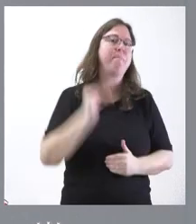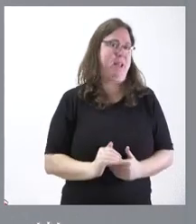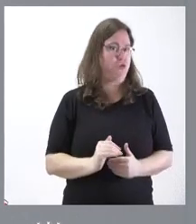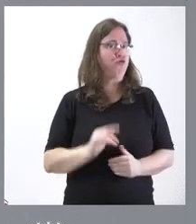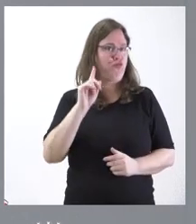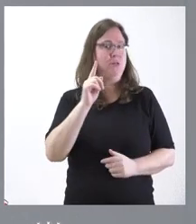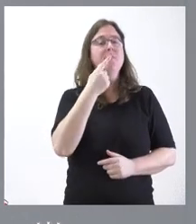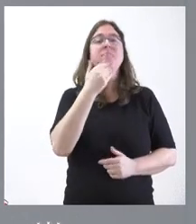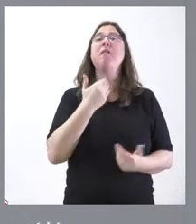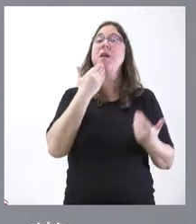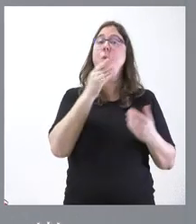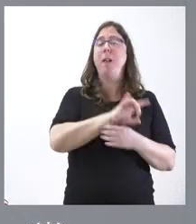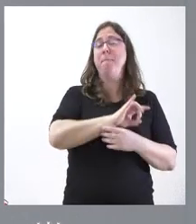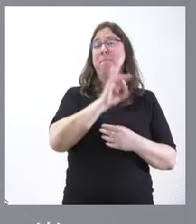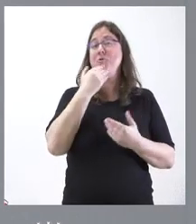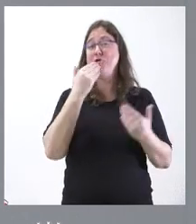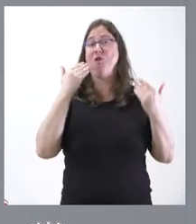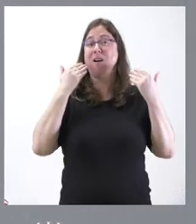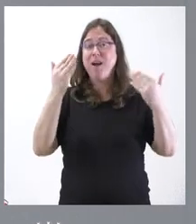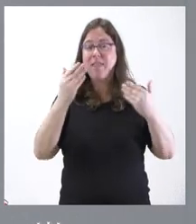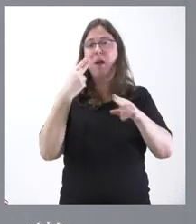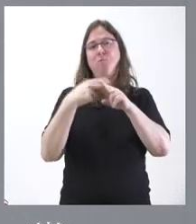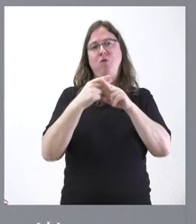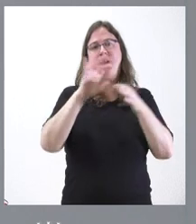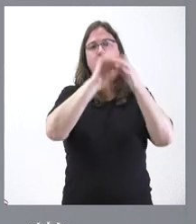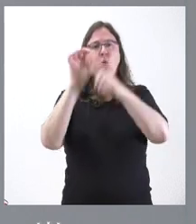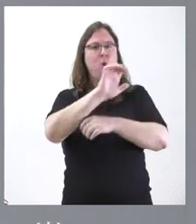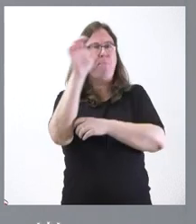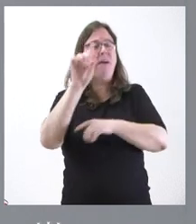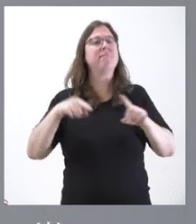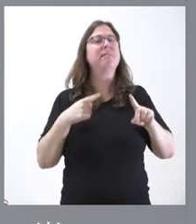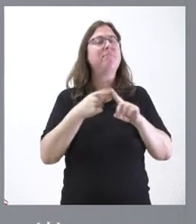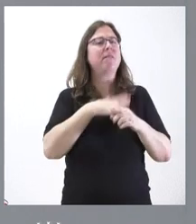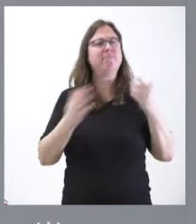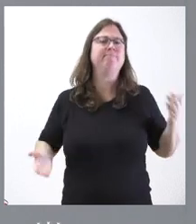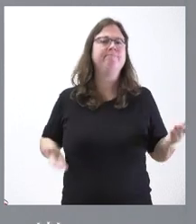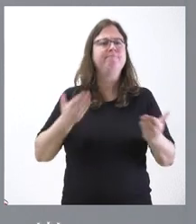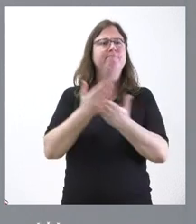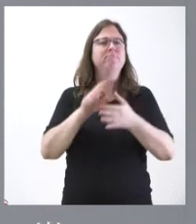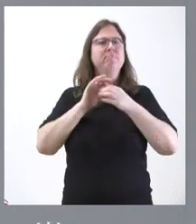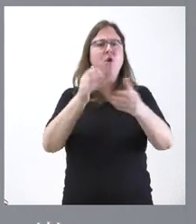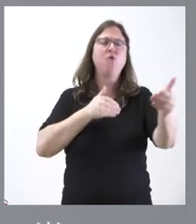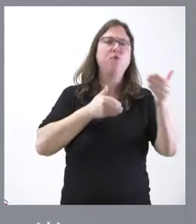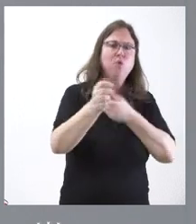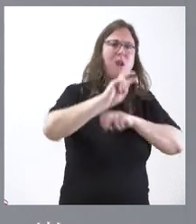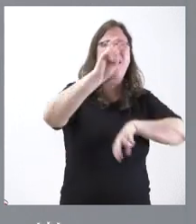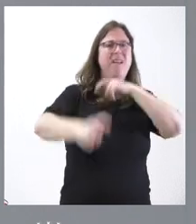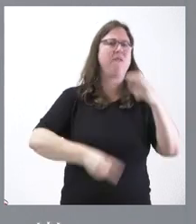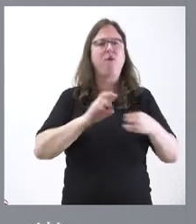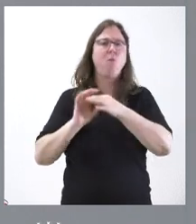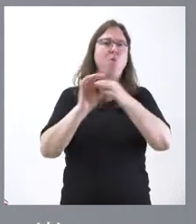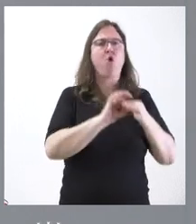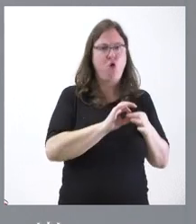agradecimiento a las políticas de la Unión Europea pero también queremos plantear nuestras propuestas sobre el futuro y sobre las reformas de la unión una